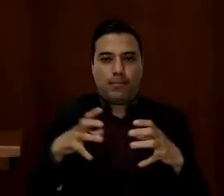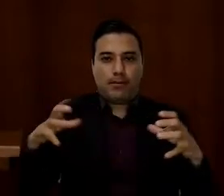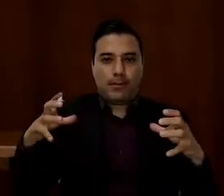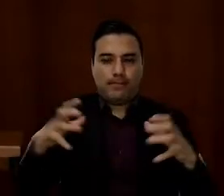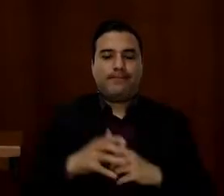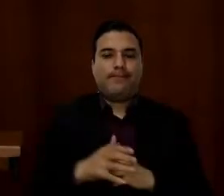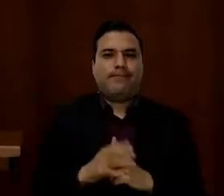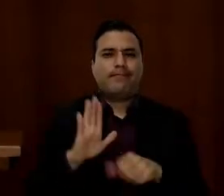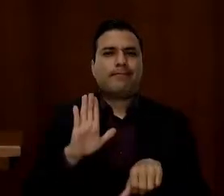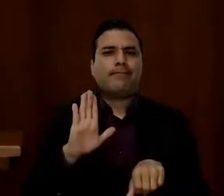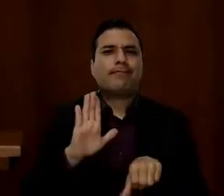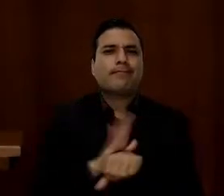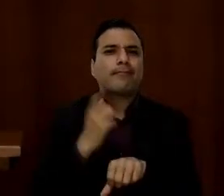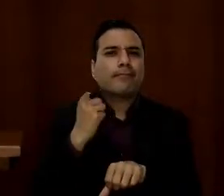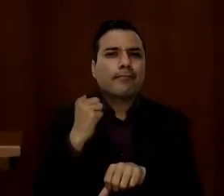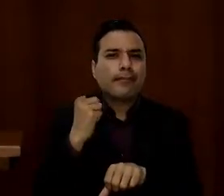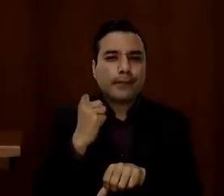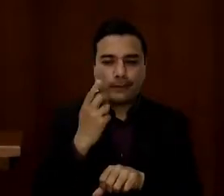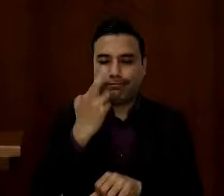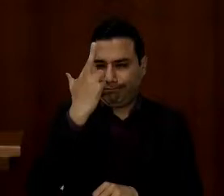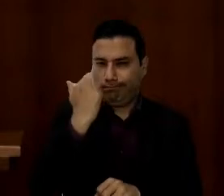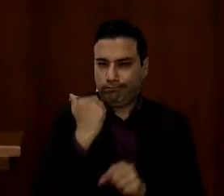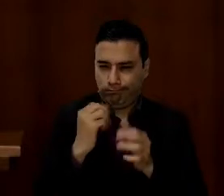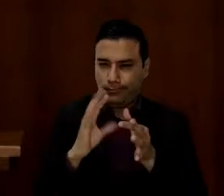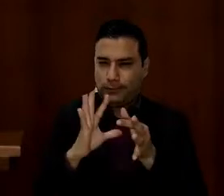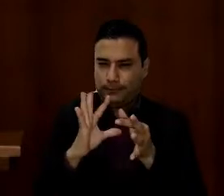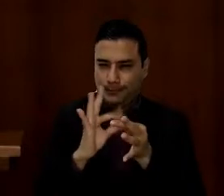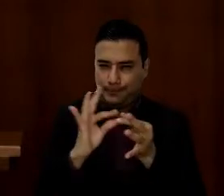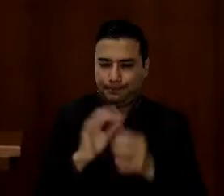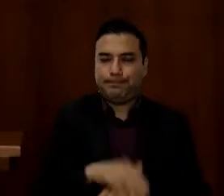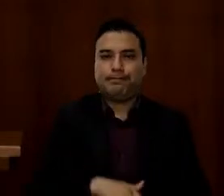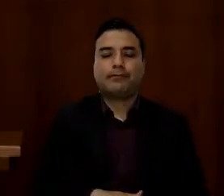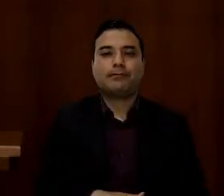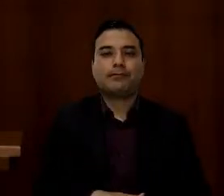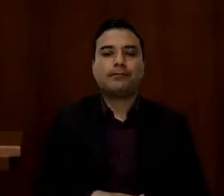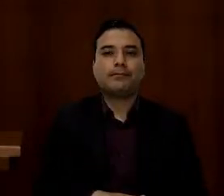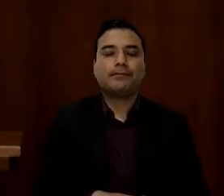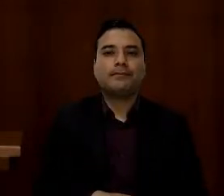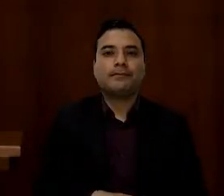con sustento en la siguiente exposición de motivos.